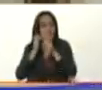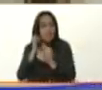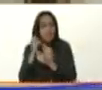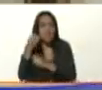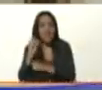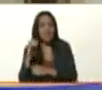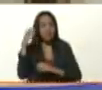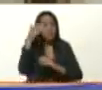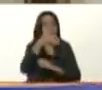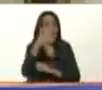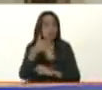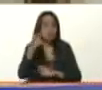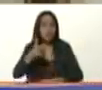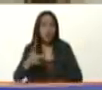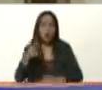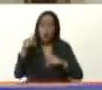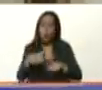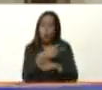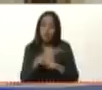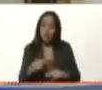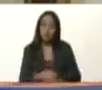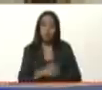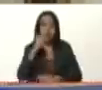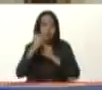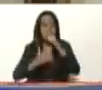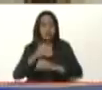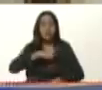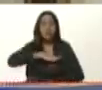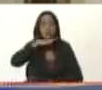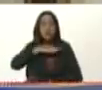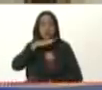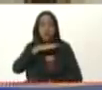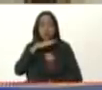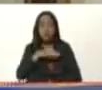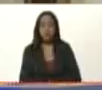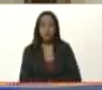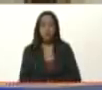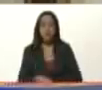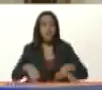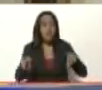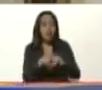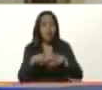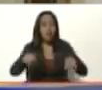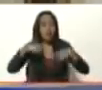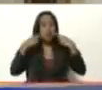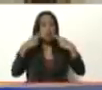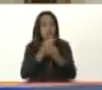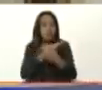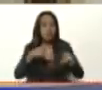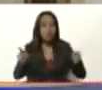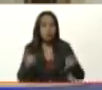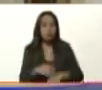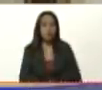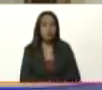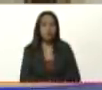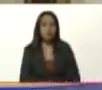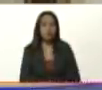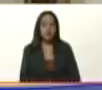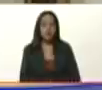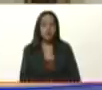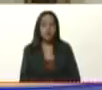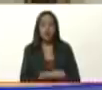hoy no. Los cines estaban abarrotados. Igual los restaurantes públicos. Todo